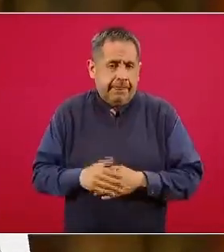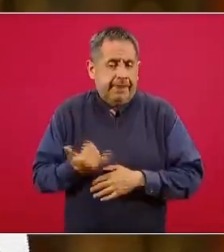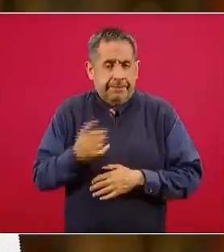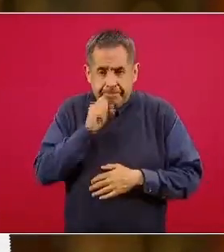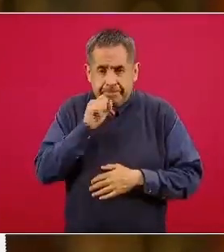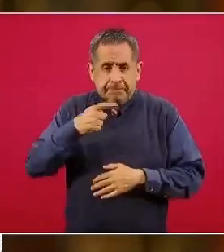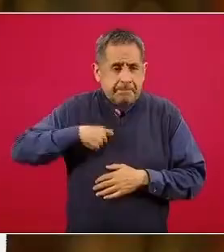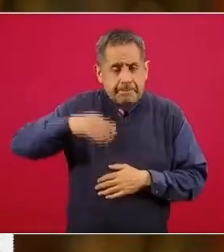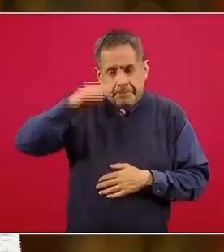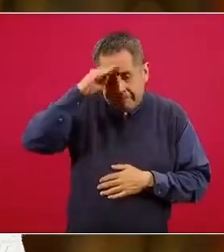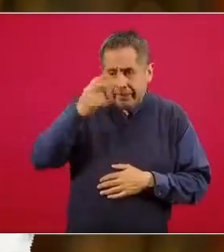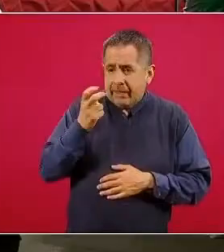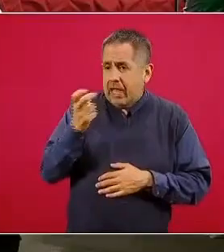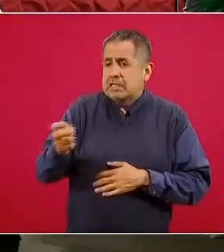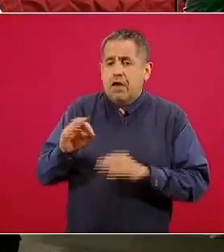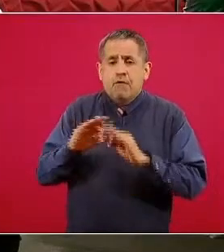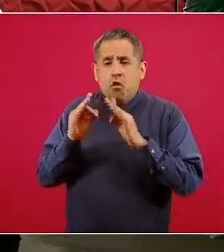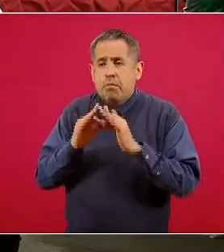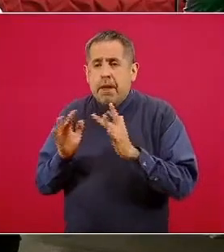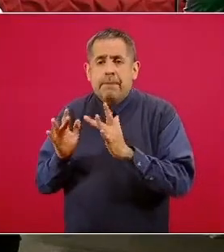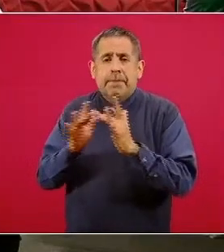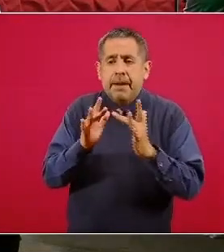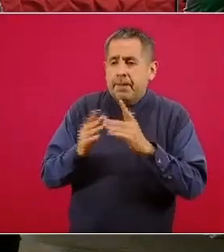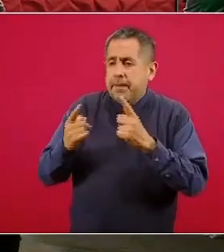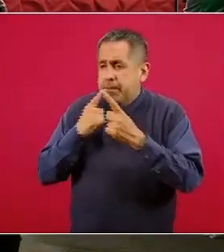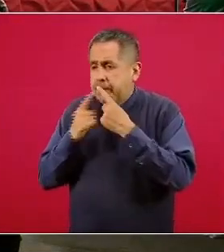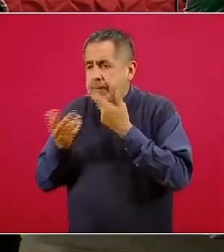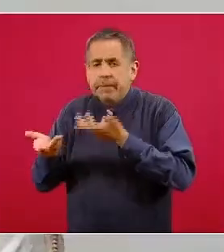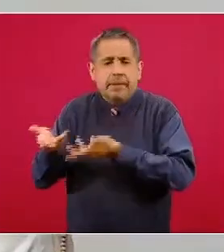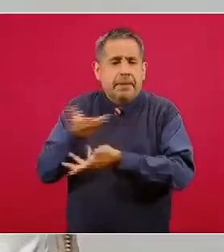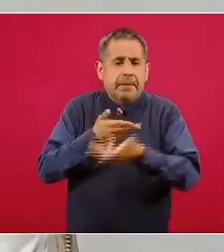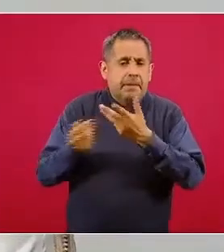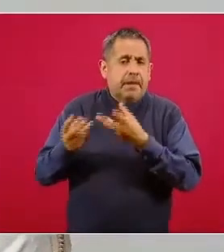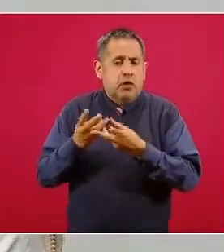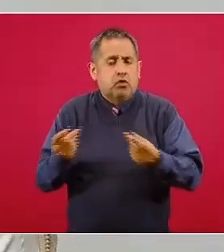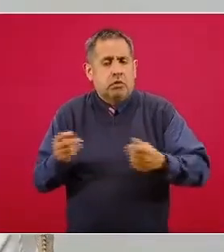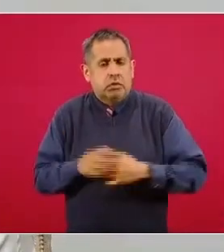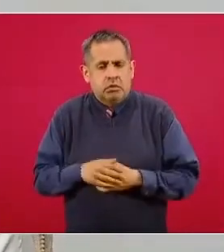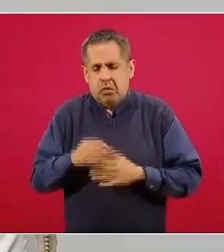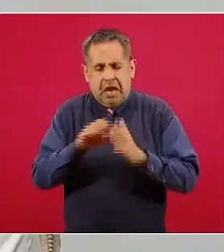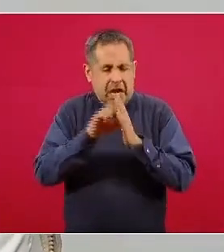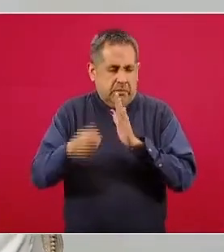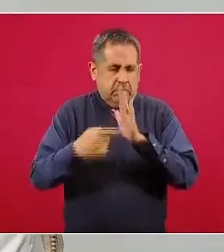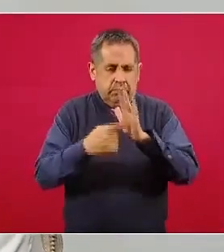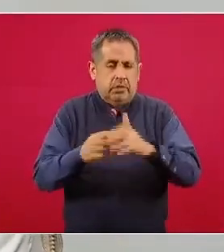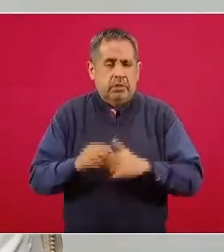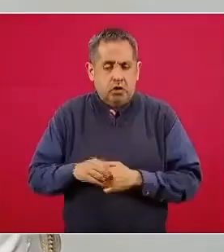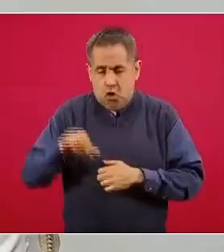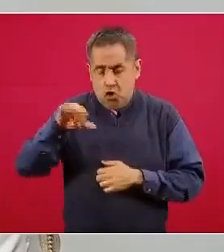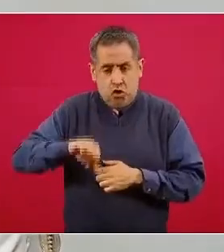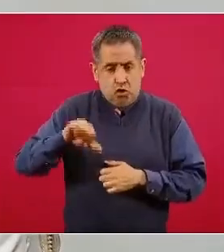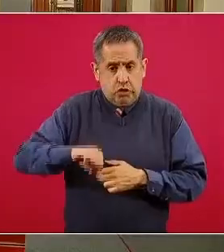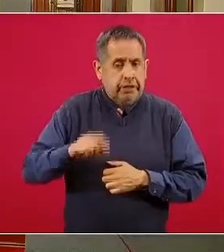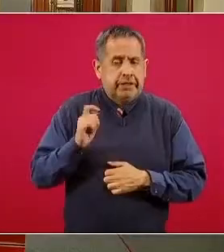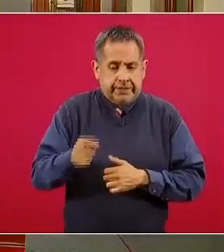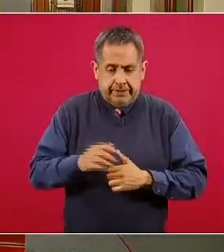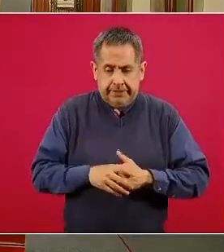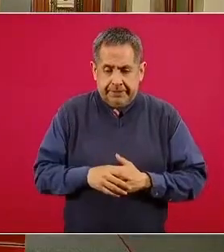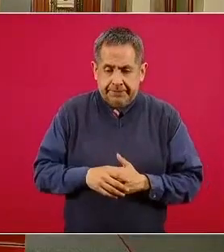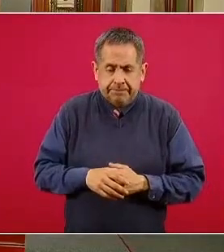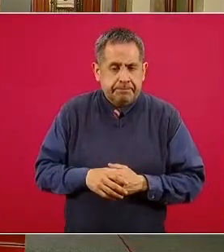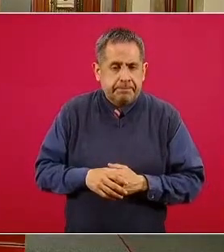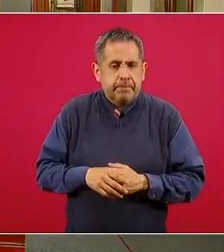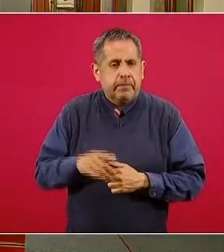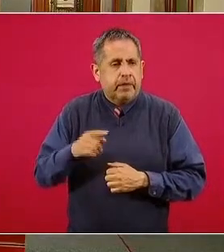estamos buscando que ese sea el mecanismo de diálogo y de solución. Le pongo un ejemplo. El día de hoy hubo